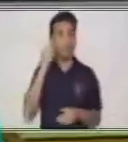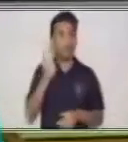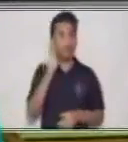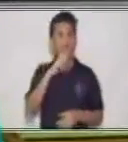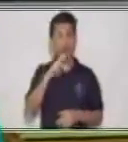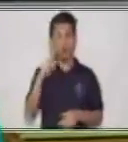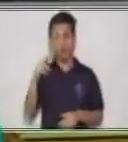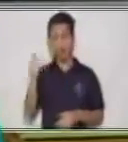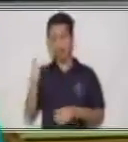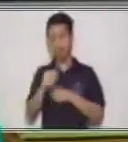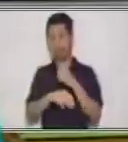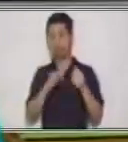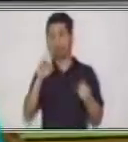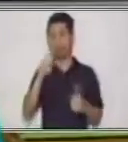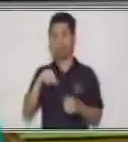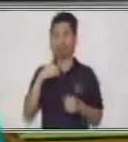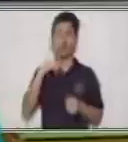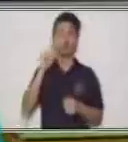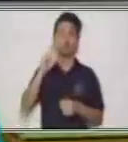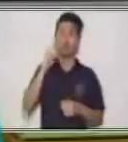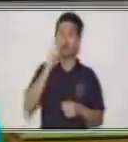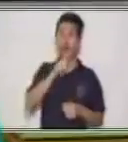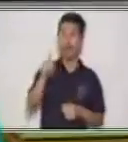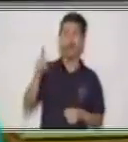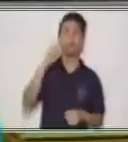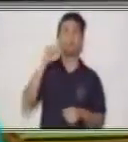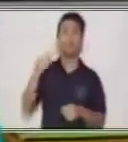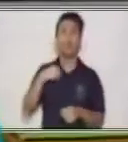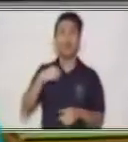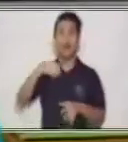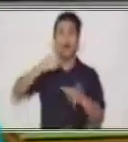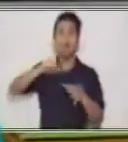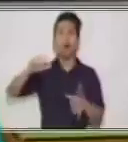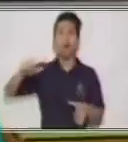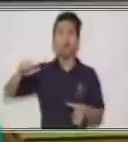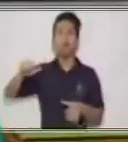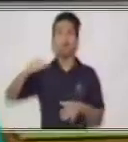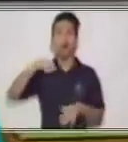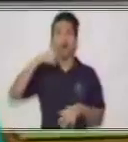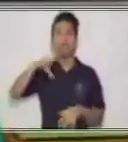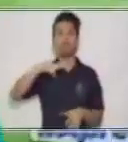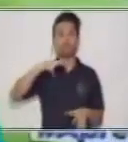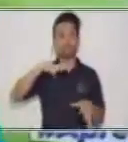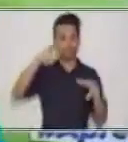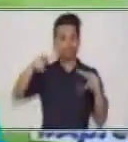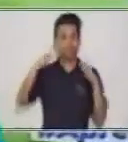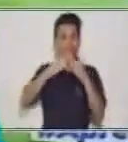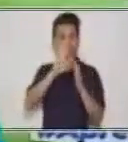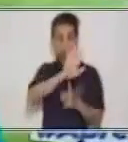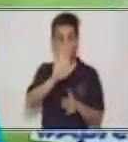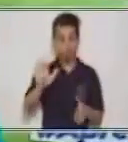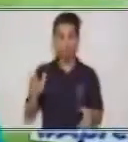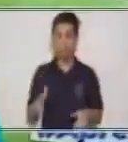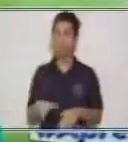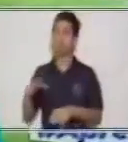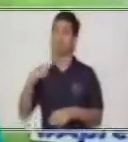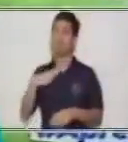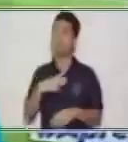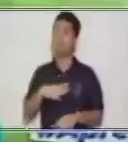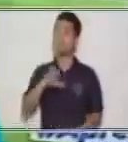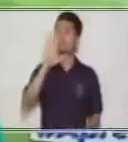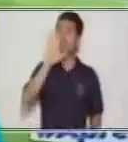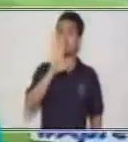para nosotros, ya que con esto servimos el agua en nuestras casas. Un garrafón contiene 5 galones.